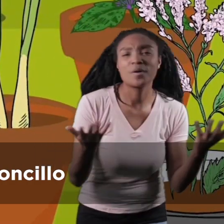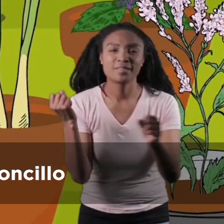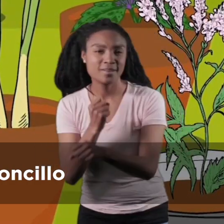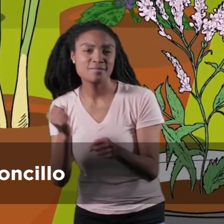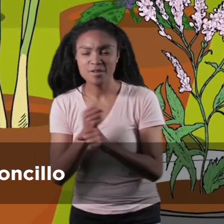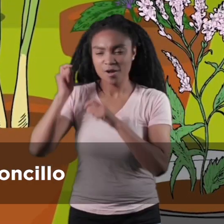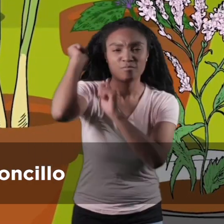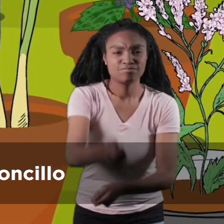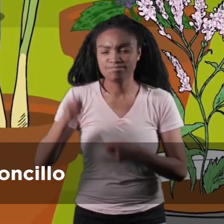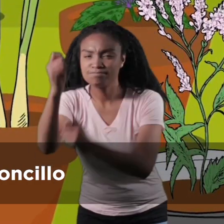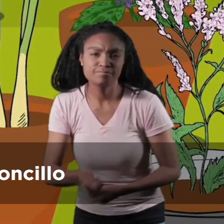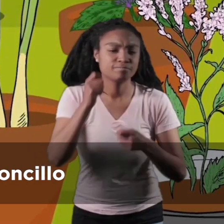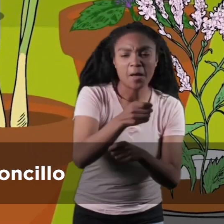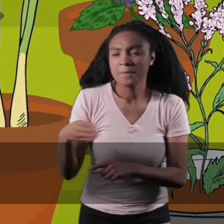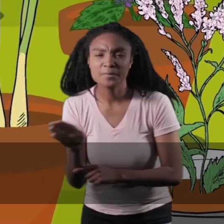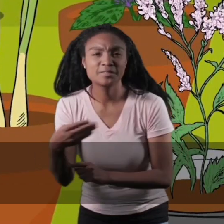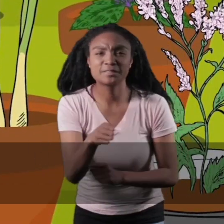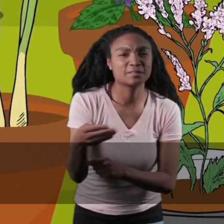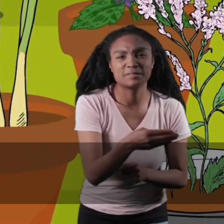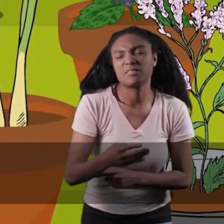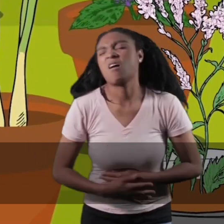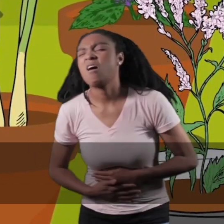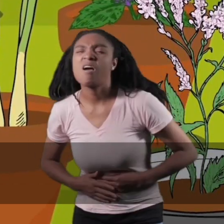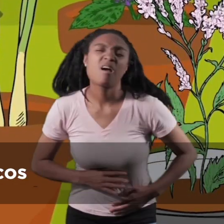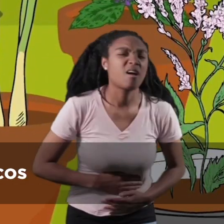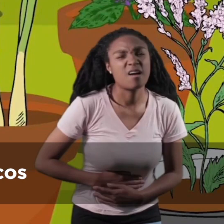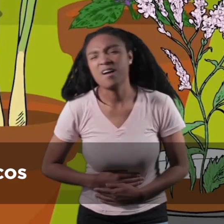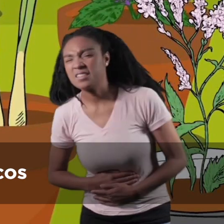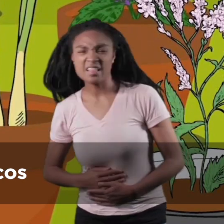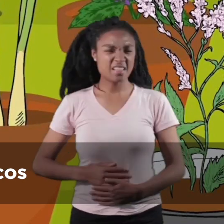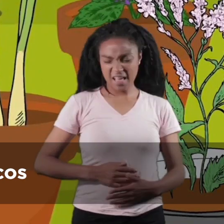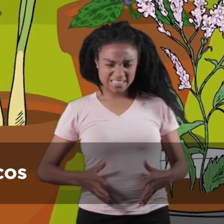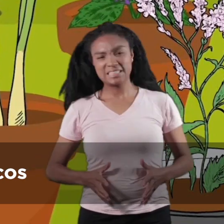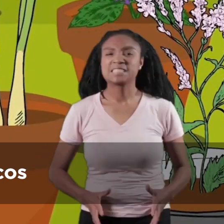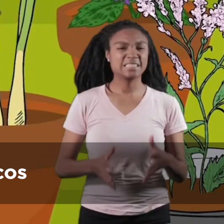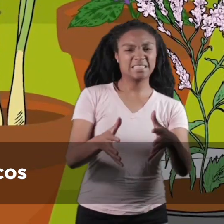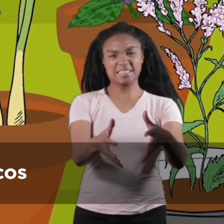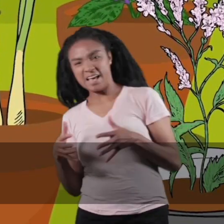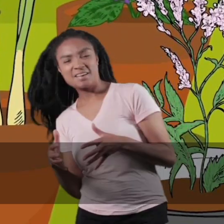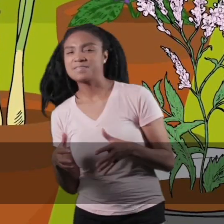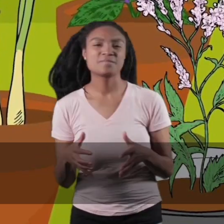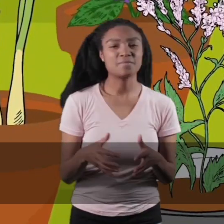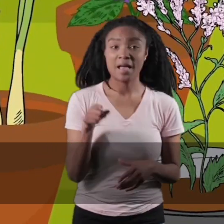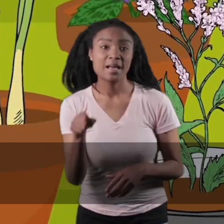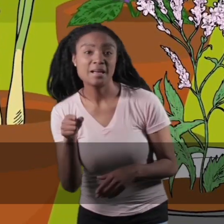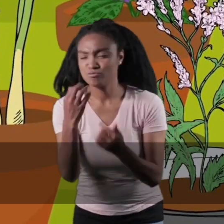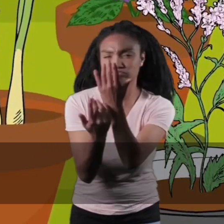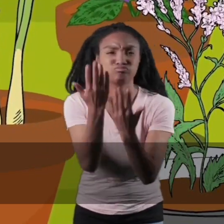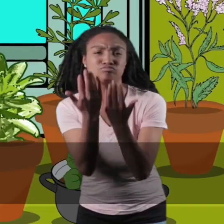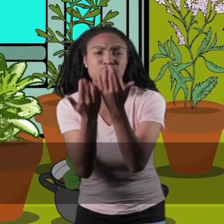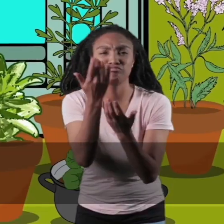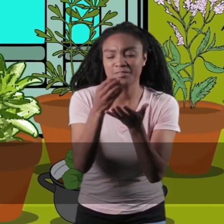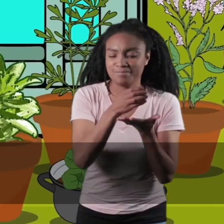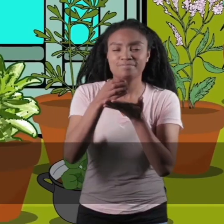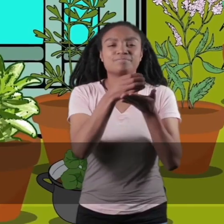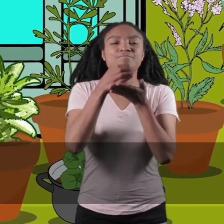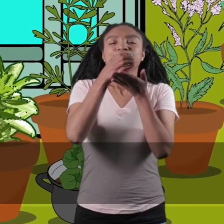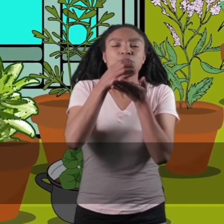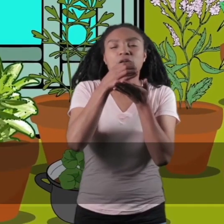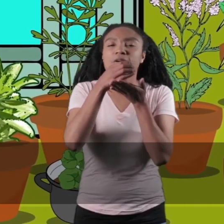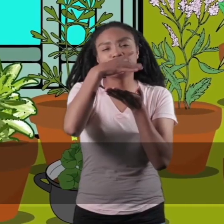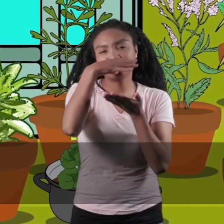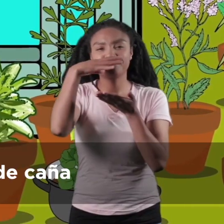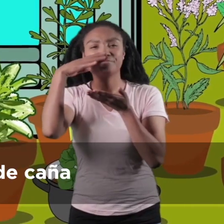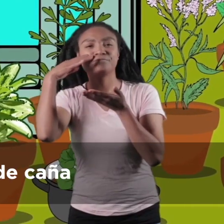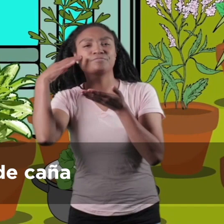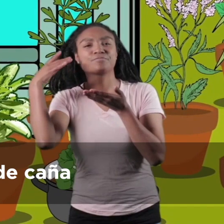la verbena, limoncillo y muchas más, cuyos nombres científicos ella desconocía. La niña y su